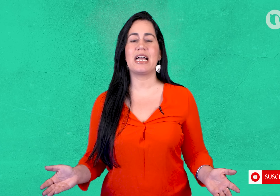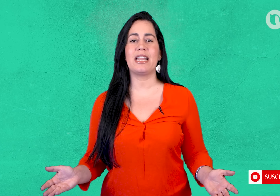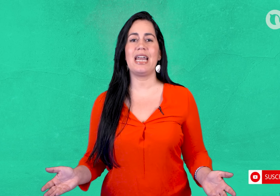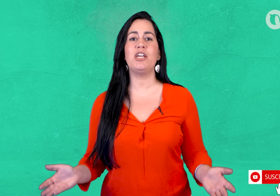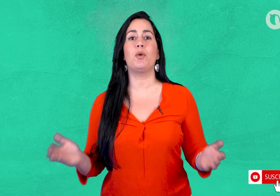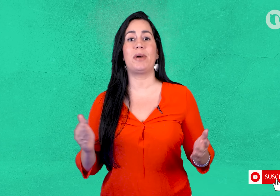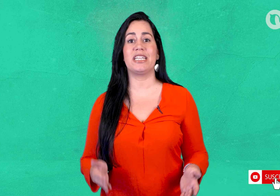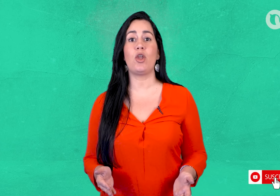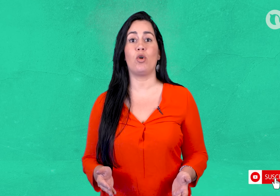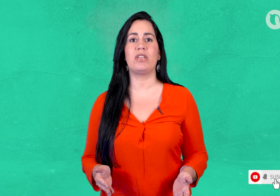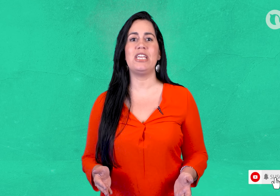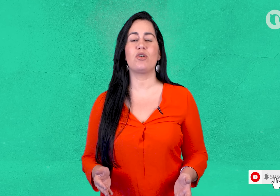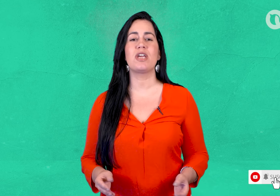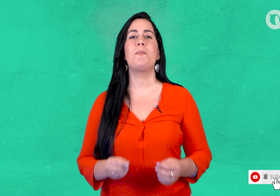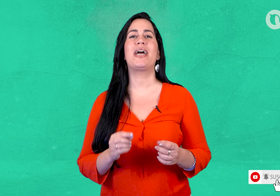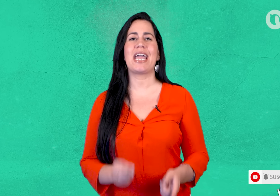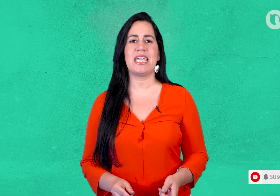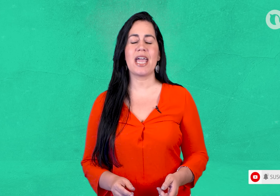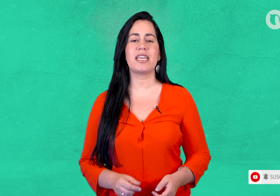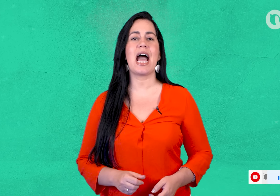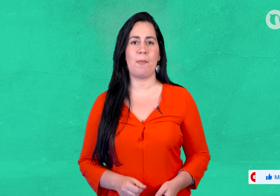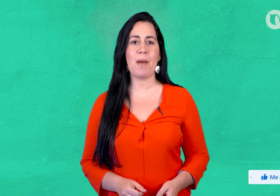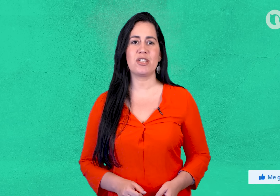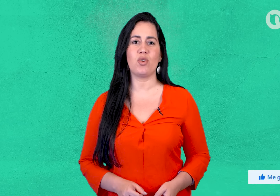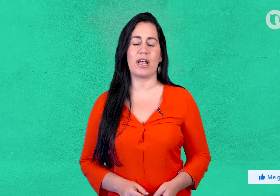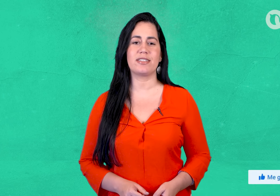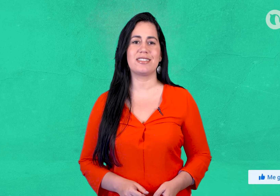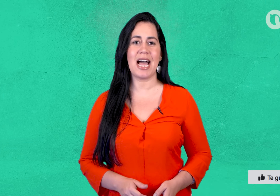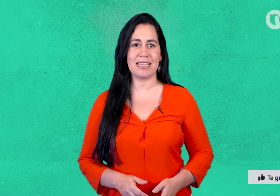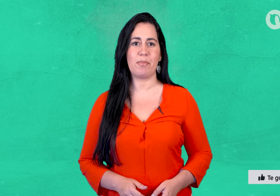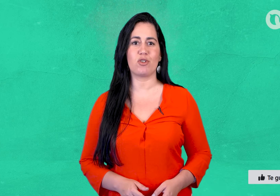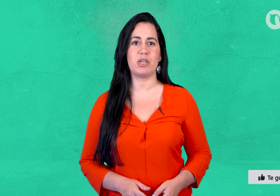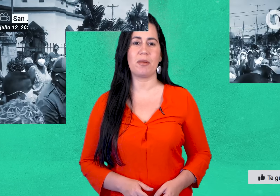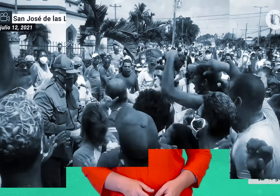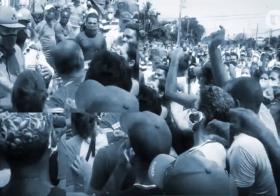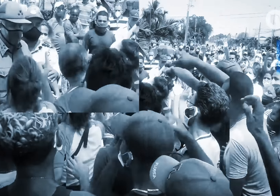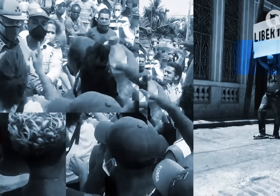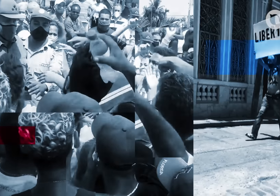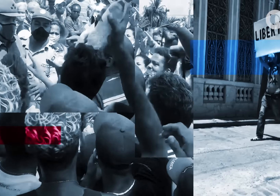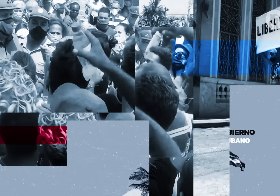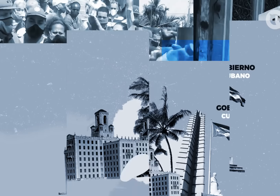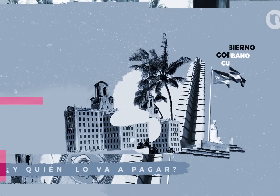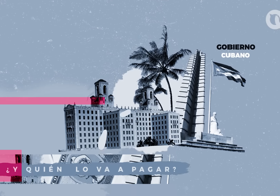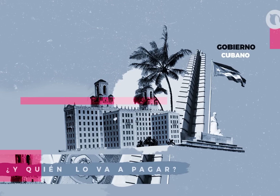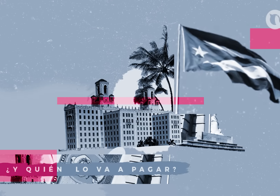suscribirte al canal y compartir los contenidos para que lleguen a más personas. ¡Hasta la próxima!